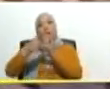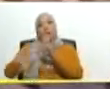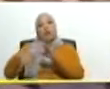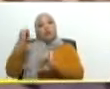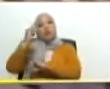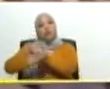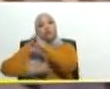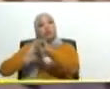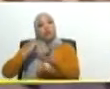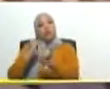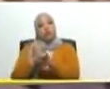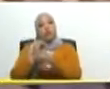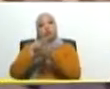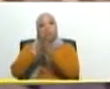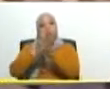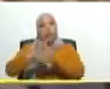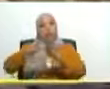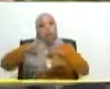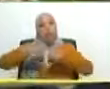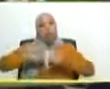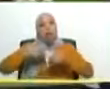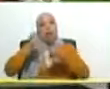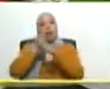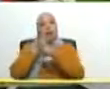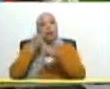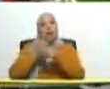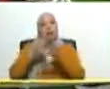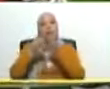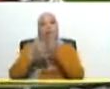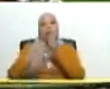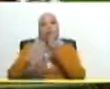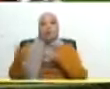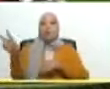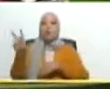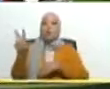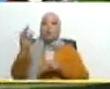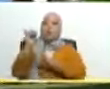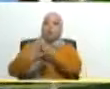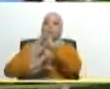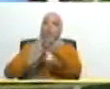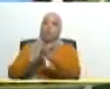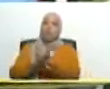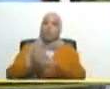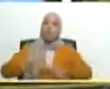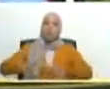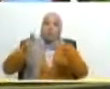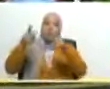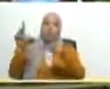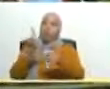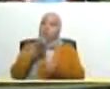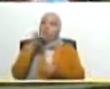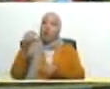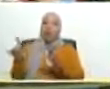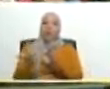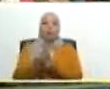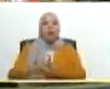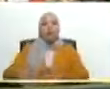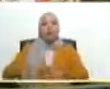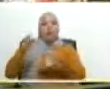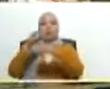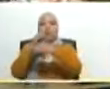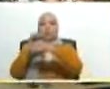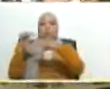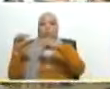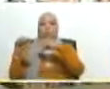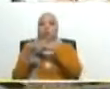internacional para que se acojan al derecho internacional. Venezuela no reconoce ninguna licencia de Guyana en sus